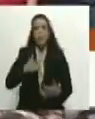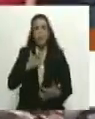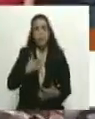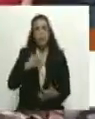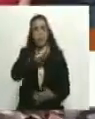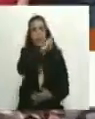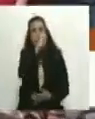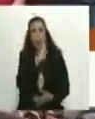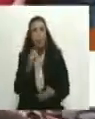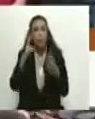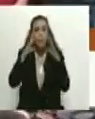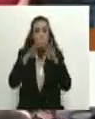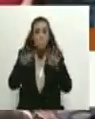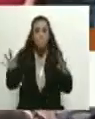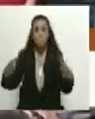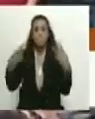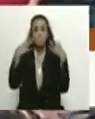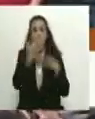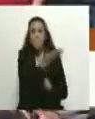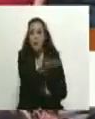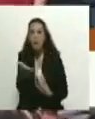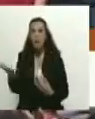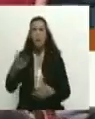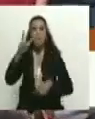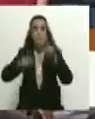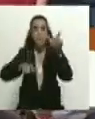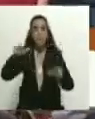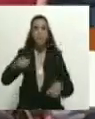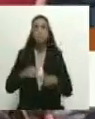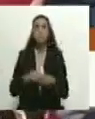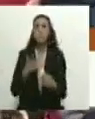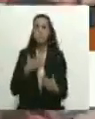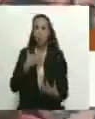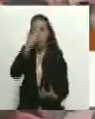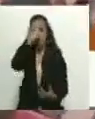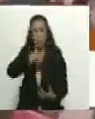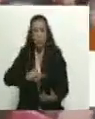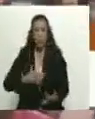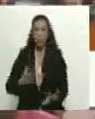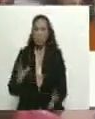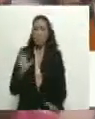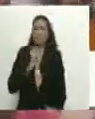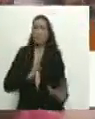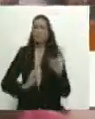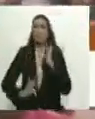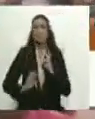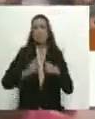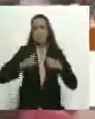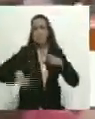de compañeros y compañeras que no se rinden. Yo en lo personal me voy cargado de energía.